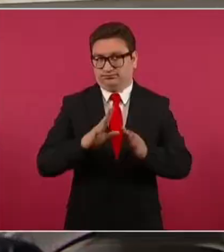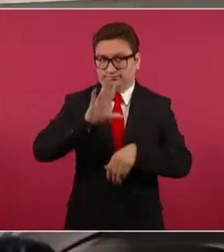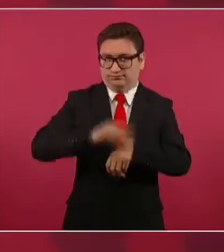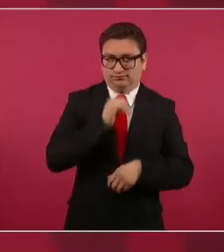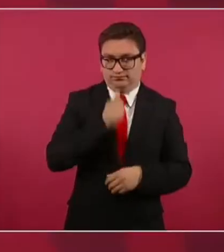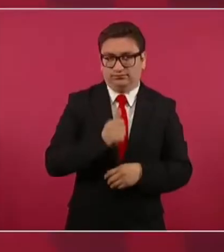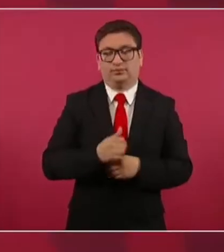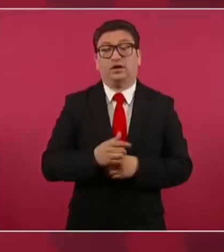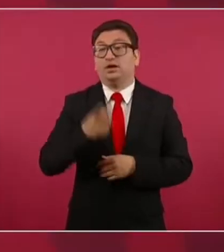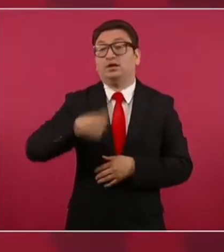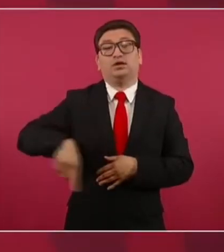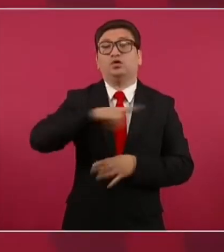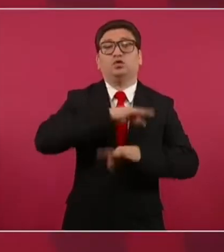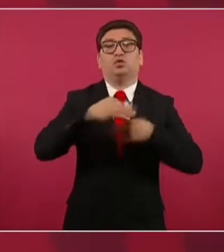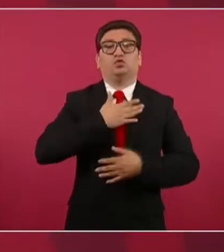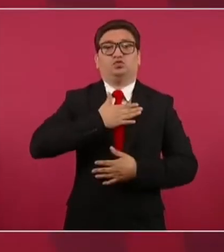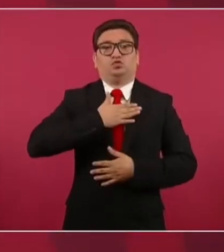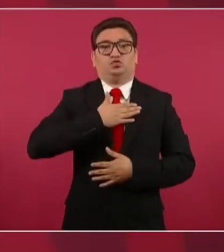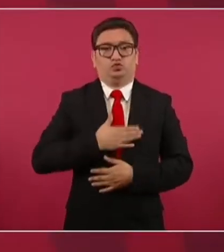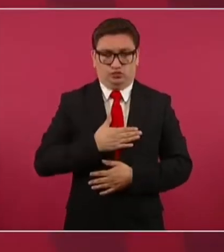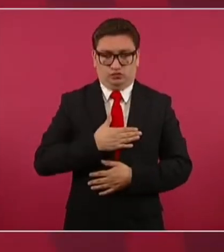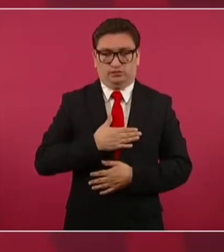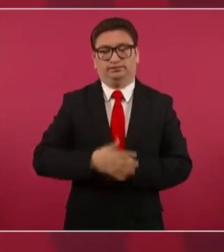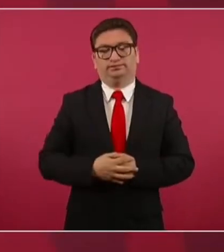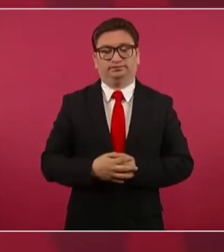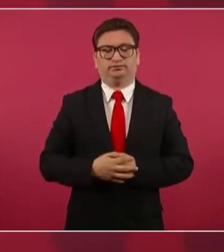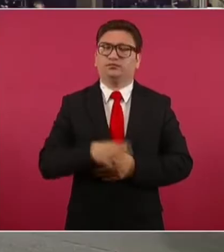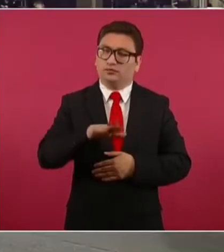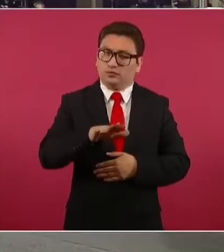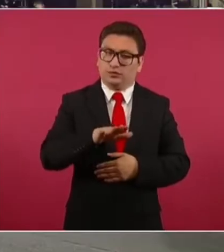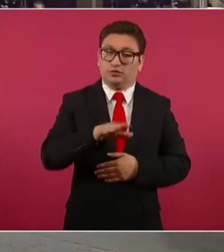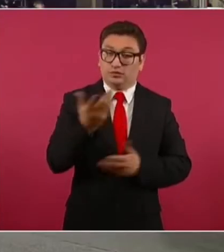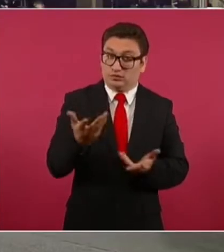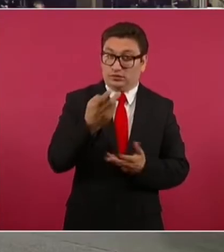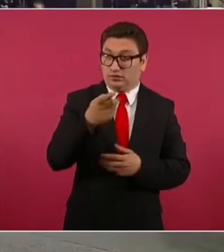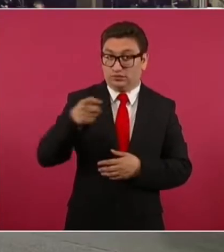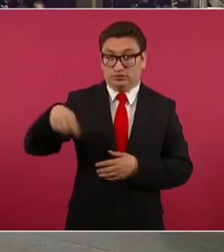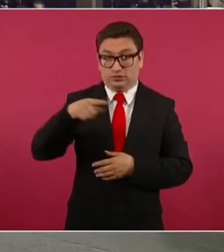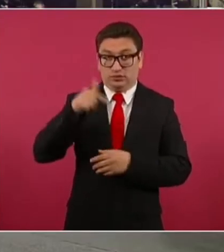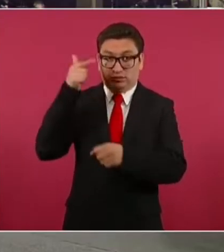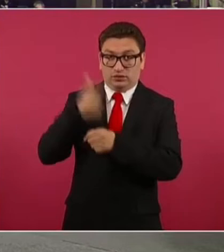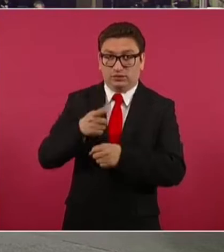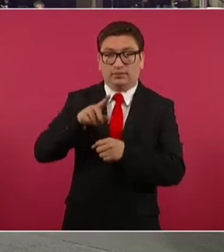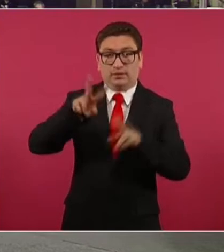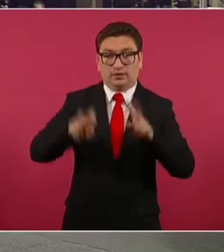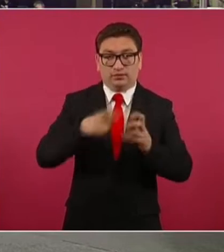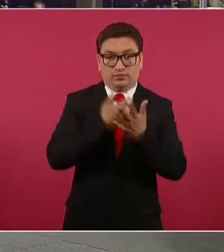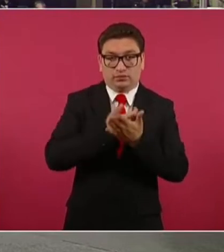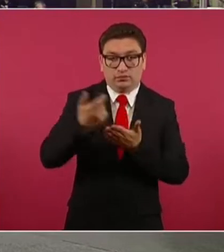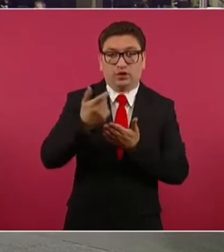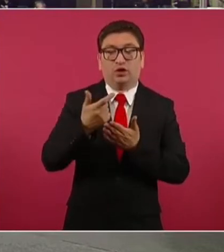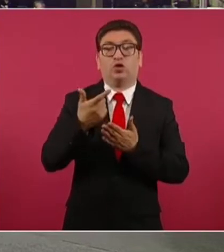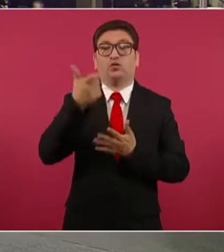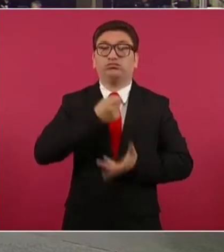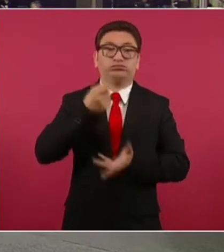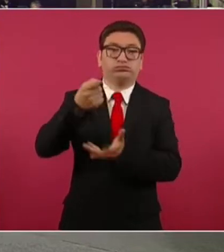y hacer valer la justicia. ¿Sí reconoce entonces estos hallazgos como el tema salarial y el recorte